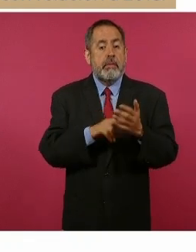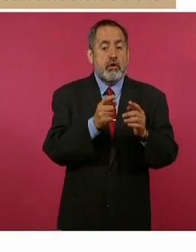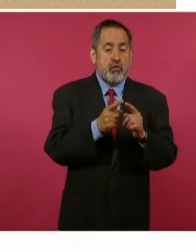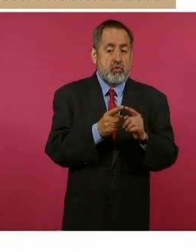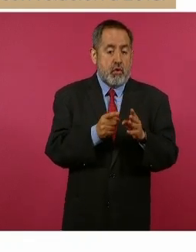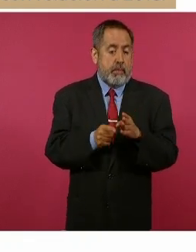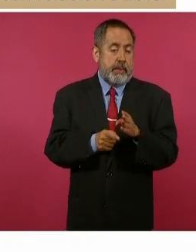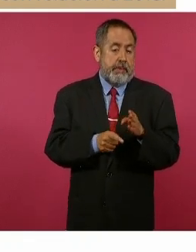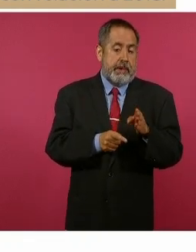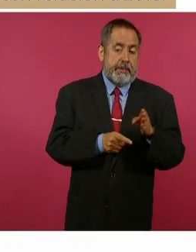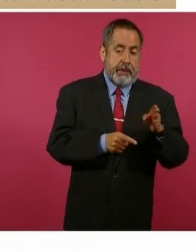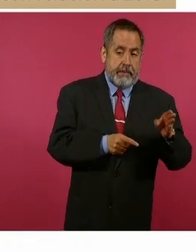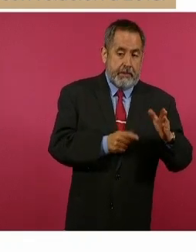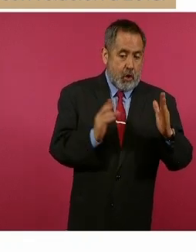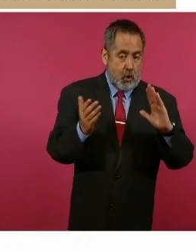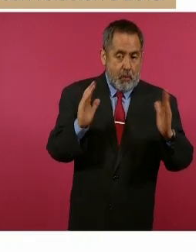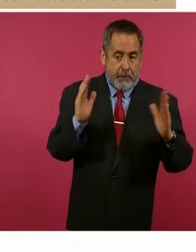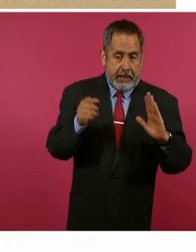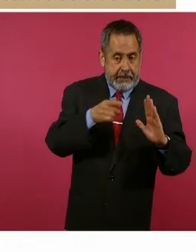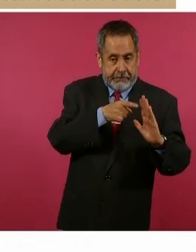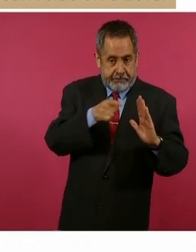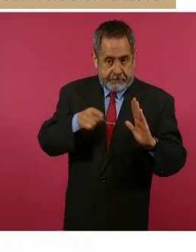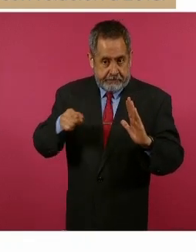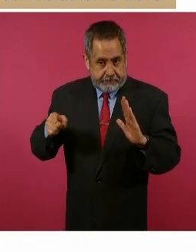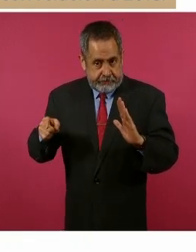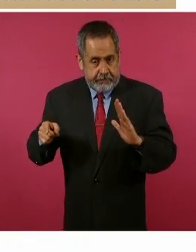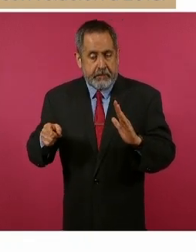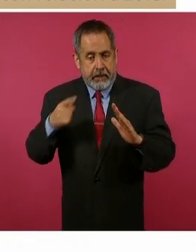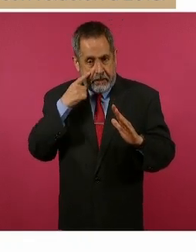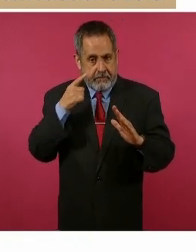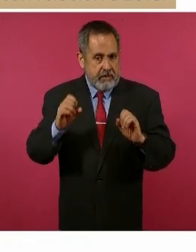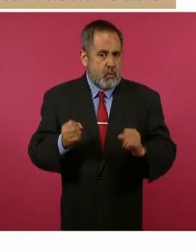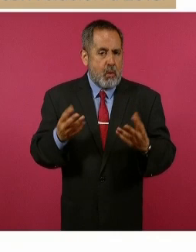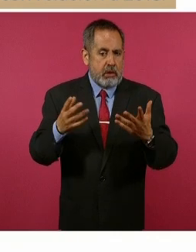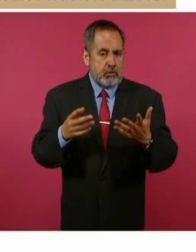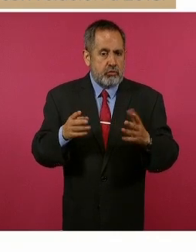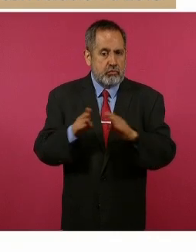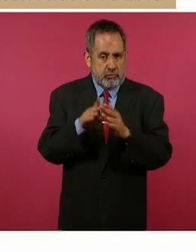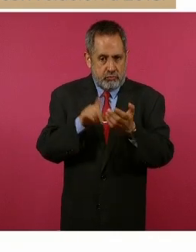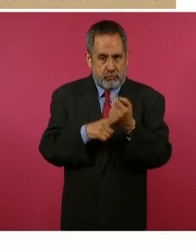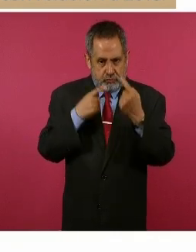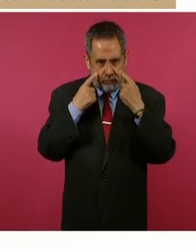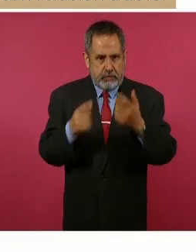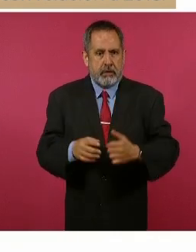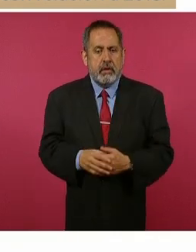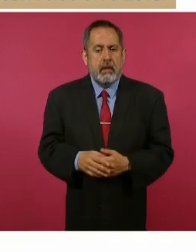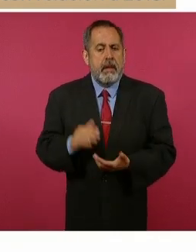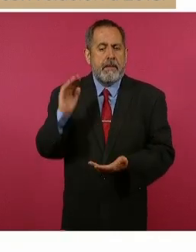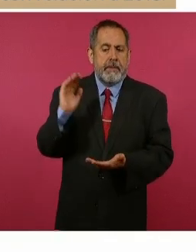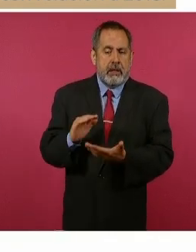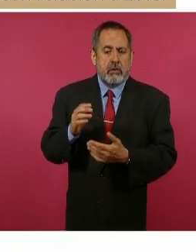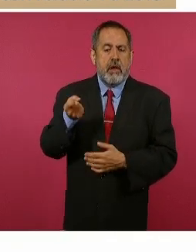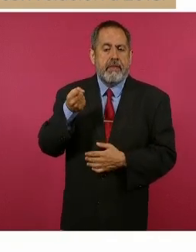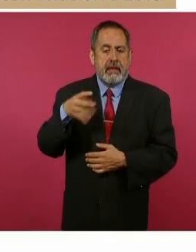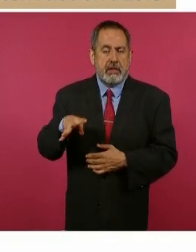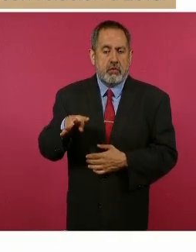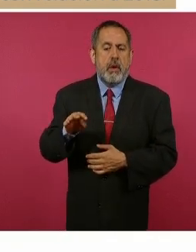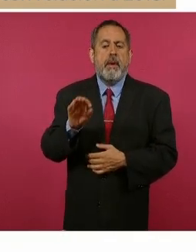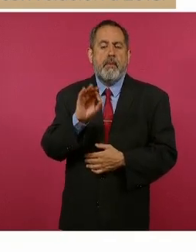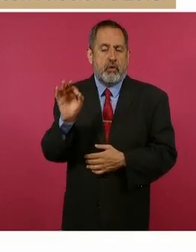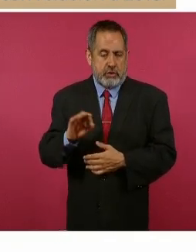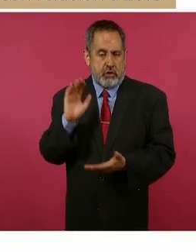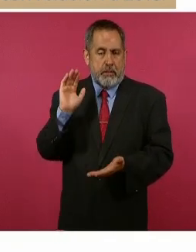al 2020 y al 2019. Aquí están las cifras respectivamente. Es menos 19 por ciento